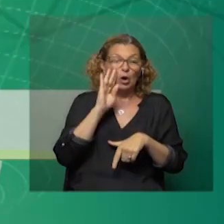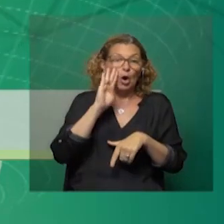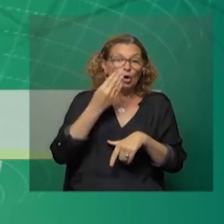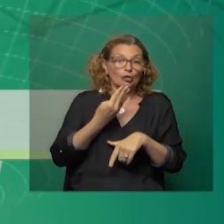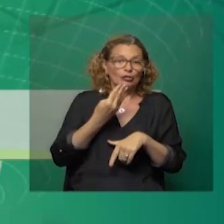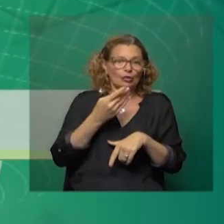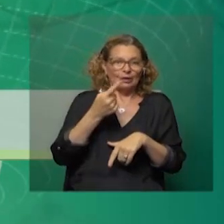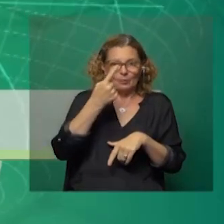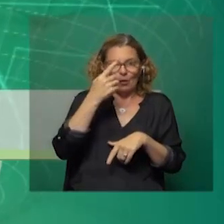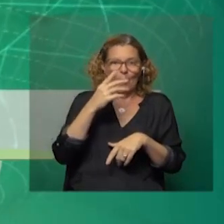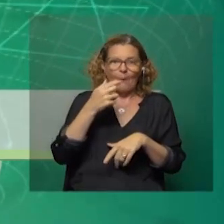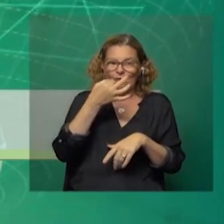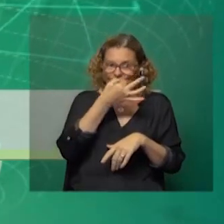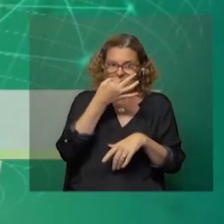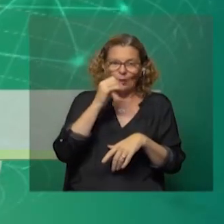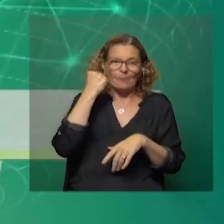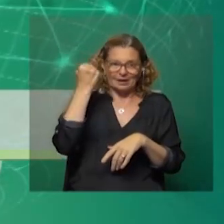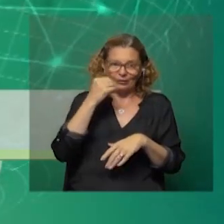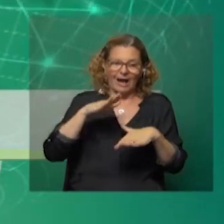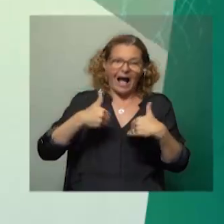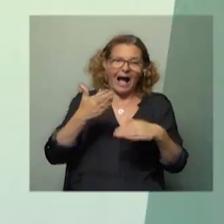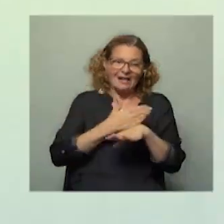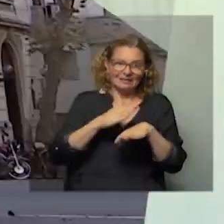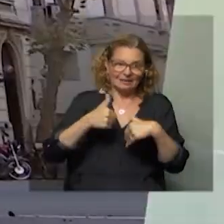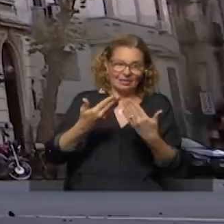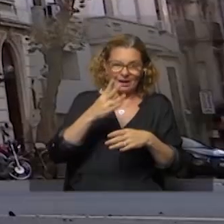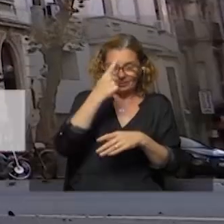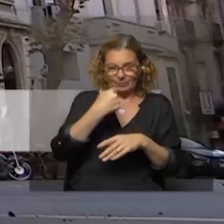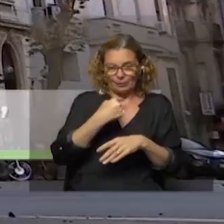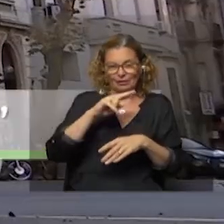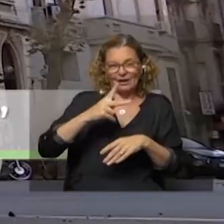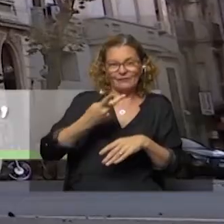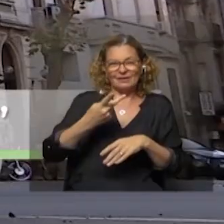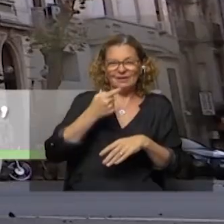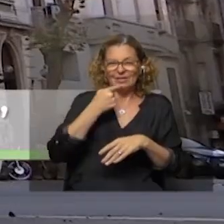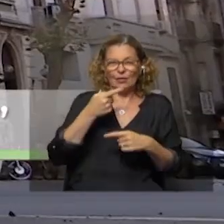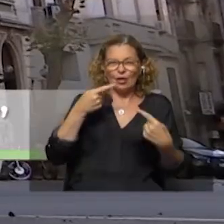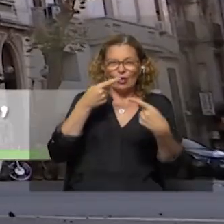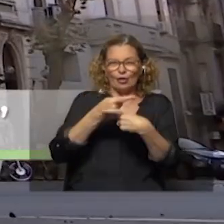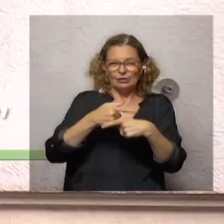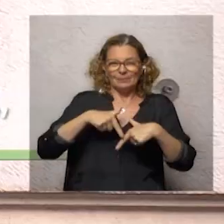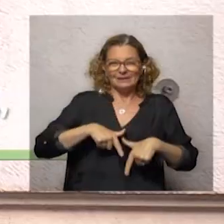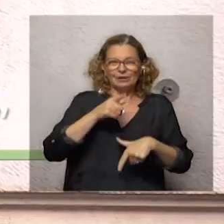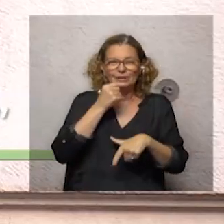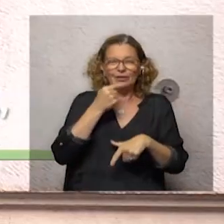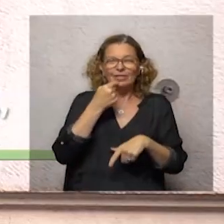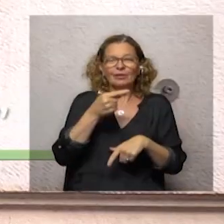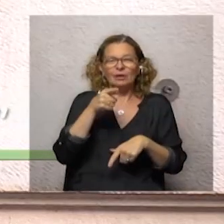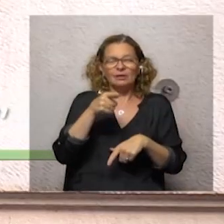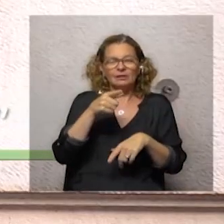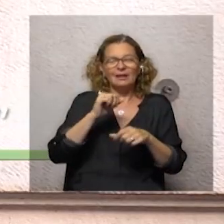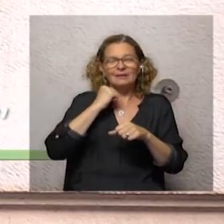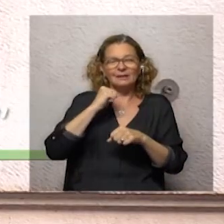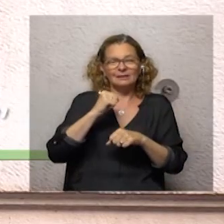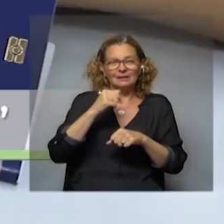que marcet era un narco muy peligroso antes de entregarle el pasaporte la vicecancillar disparó contra el Ministerio del interior y afirmó que fue esa